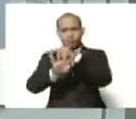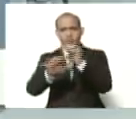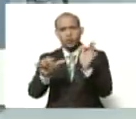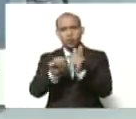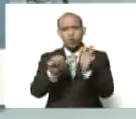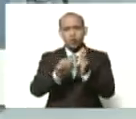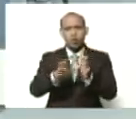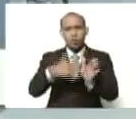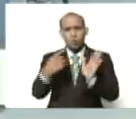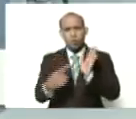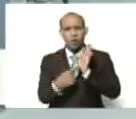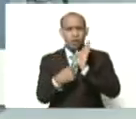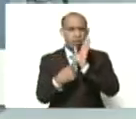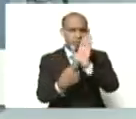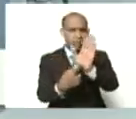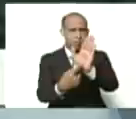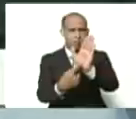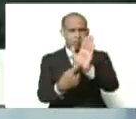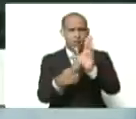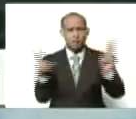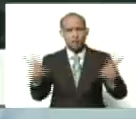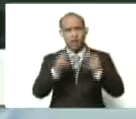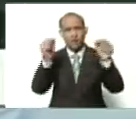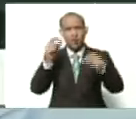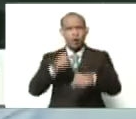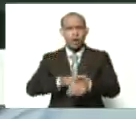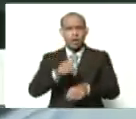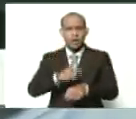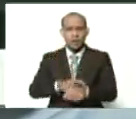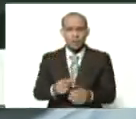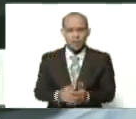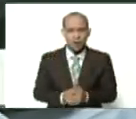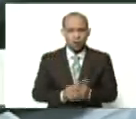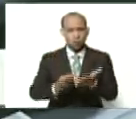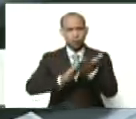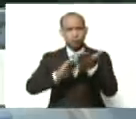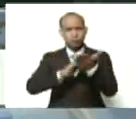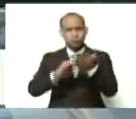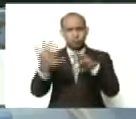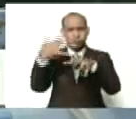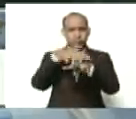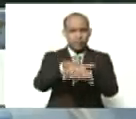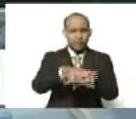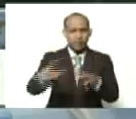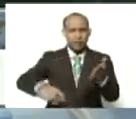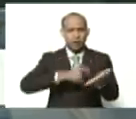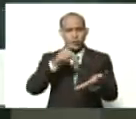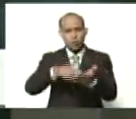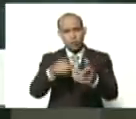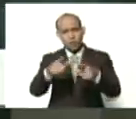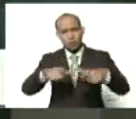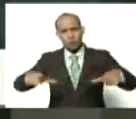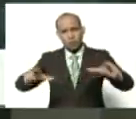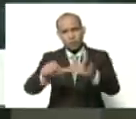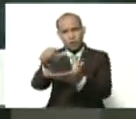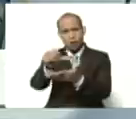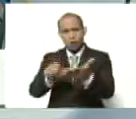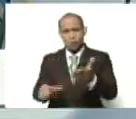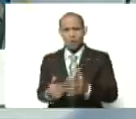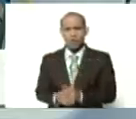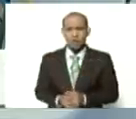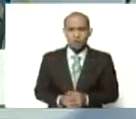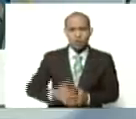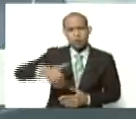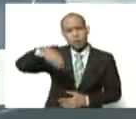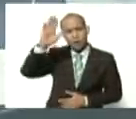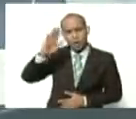ya podemos mostrar varias victorias tempranas, la recuperación integral de los quirófanos, la aplicación de la